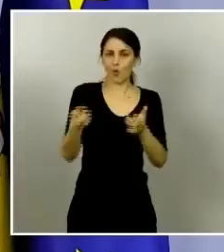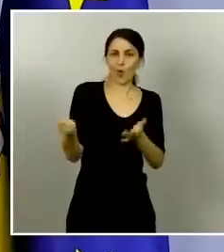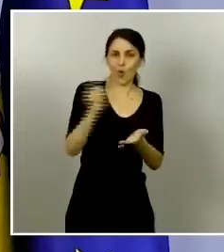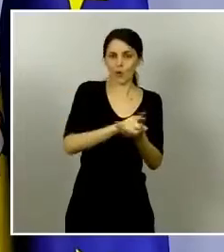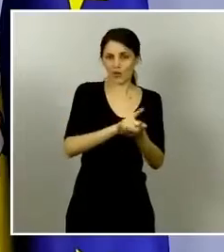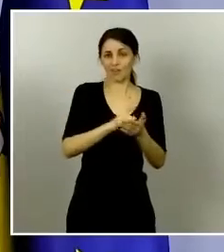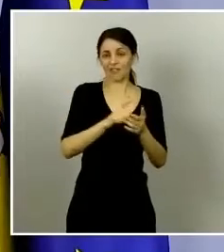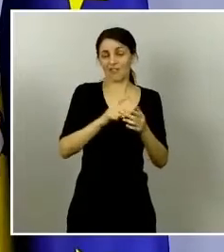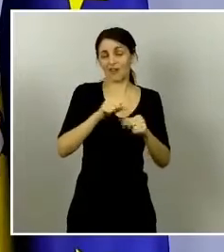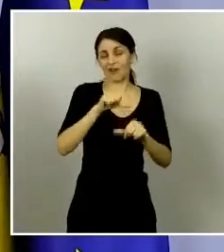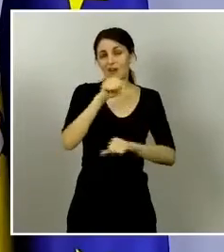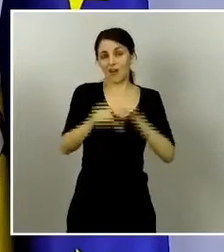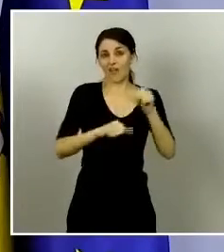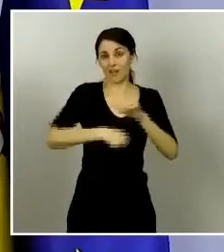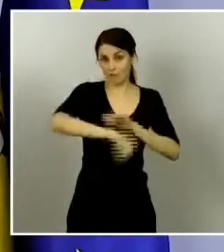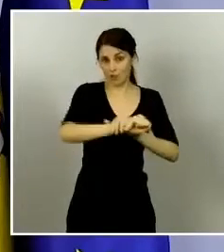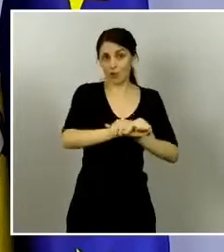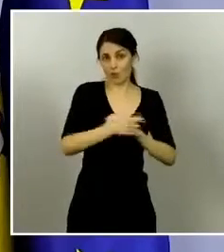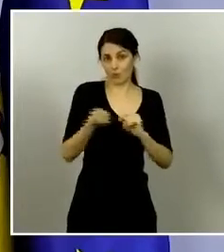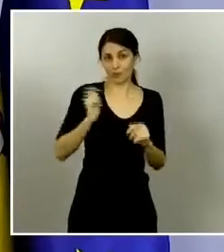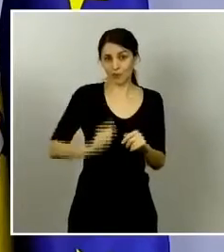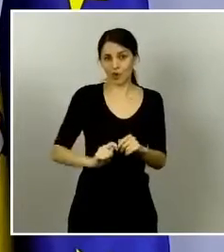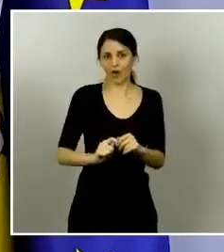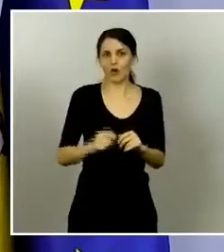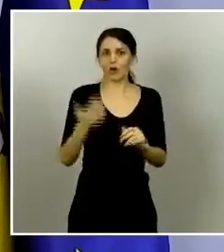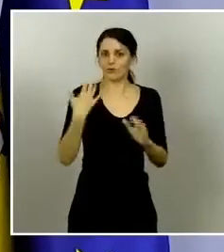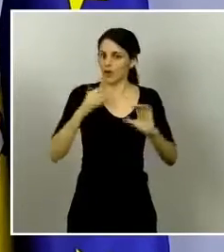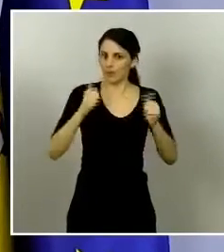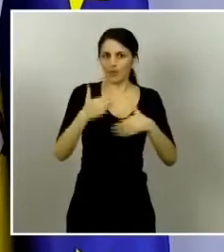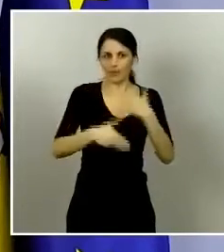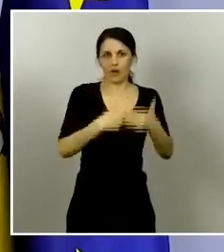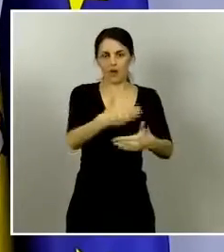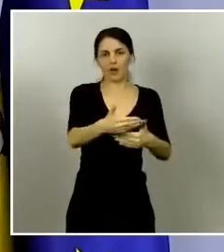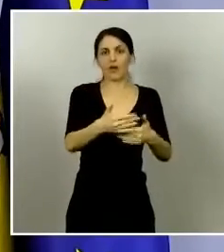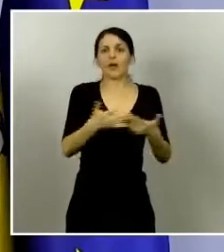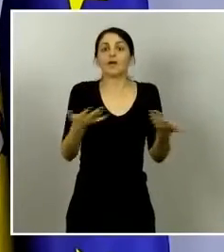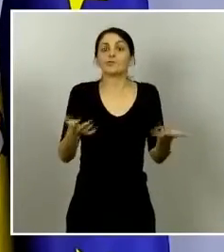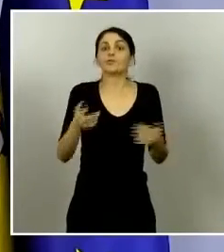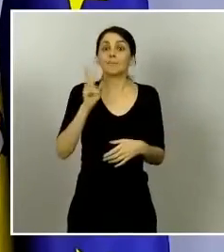conocer que a partir del 8 de junio se están en condiciones de retomar la competición de las